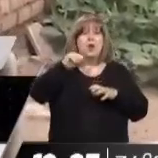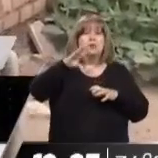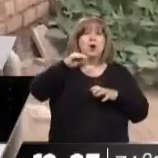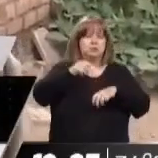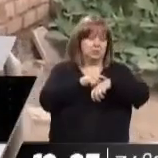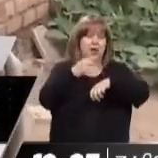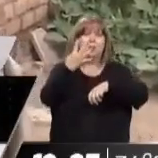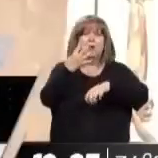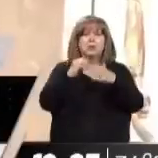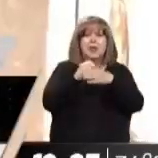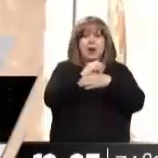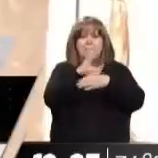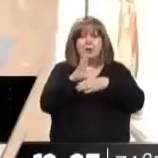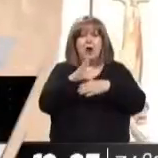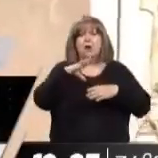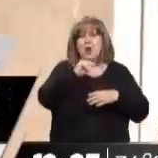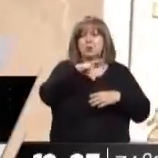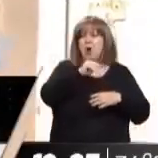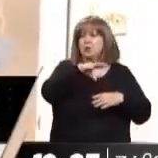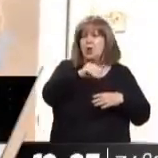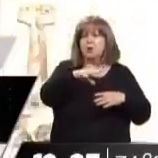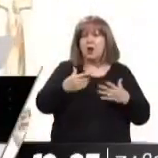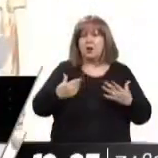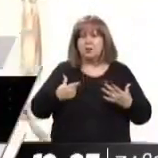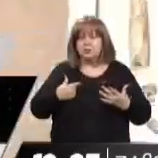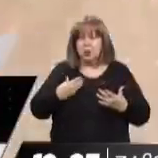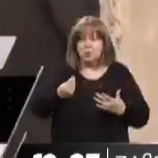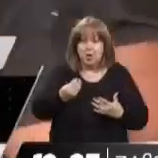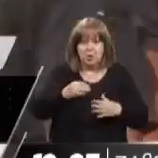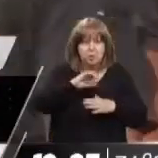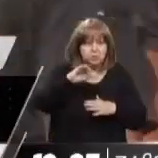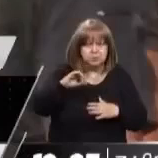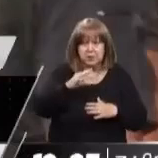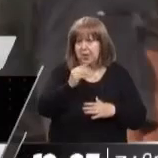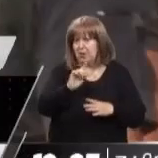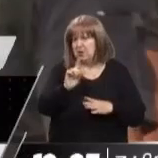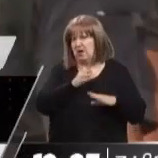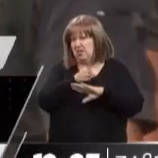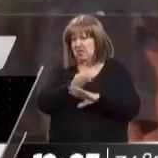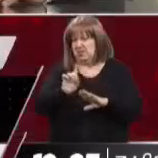la mañana. Como acá un poco medio inseguro, no salí para mirar.